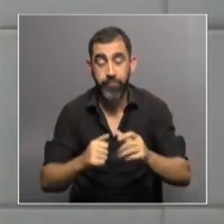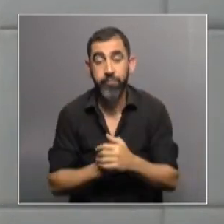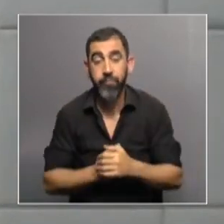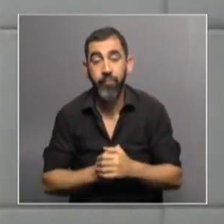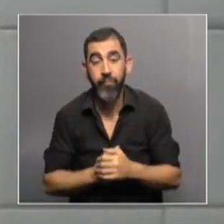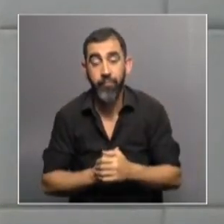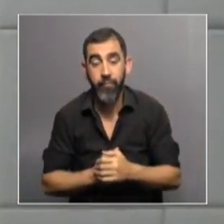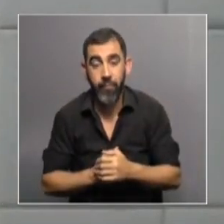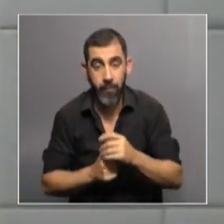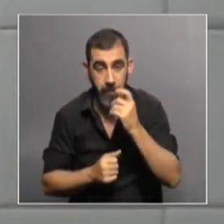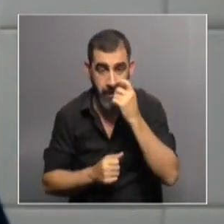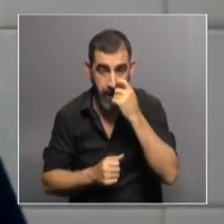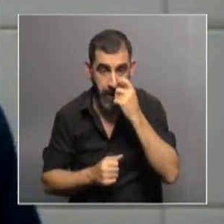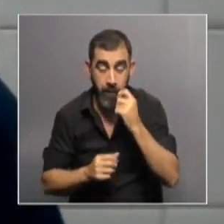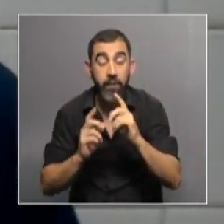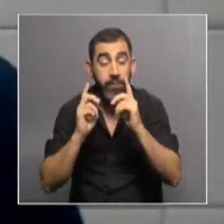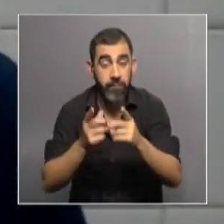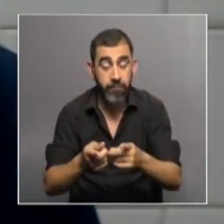factores que de alguna forma también